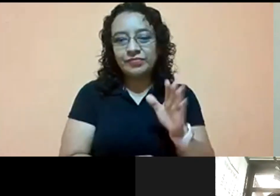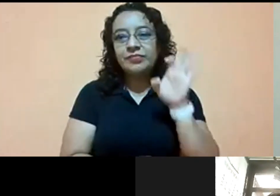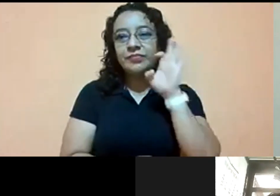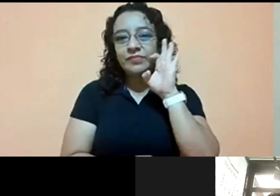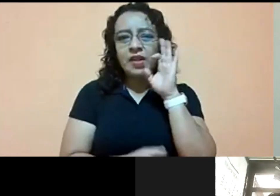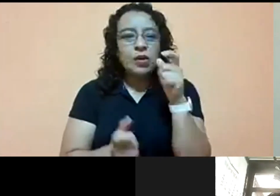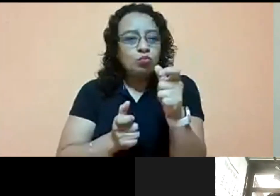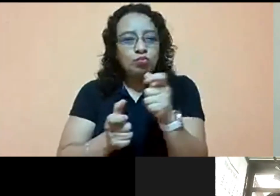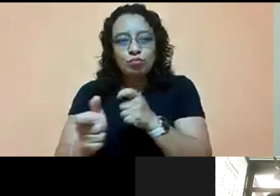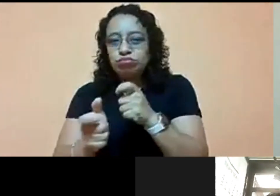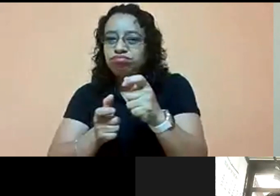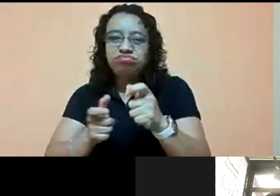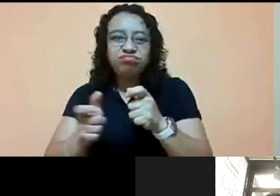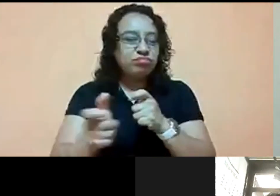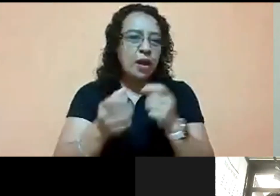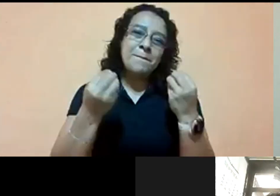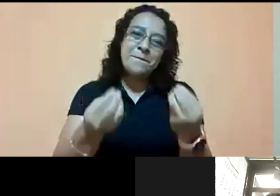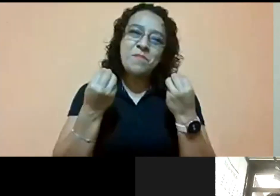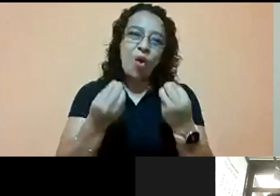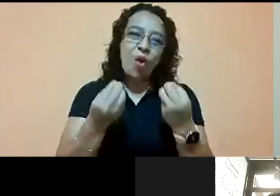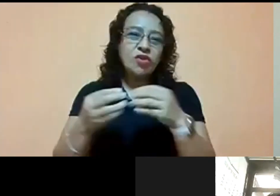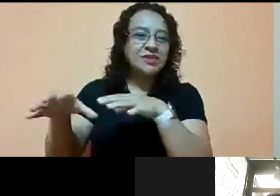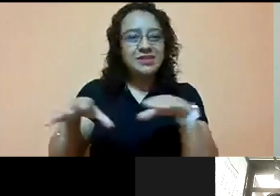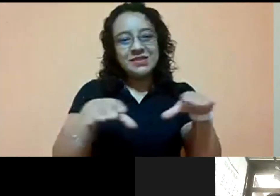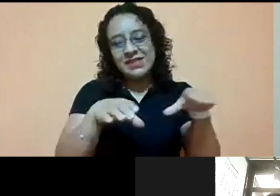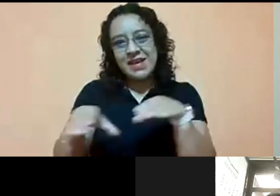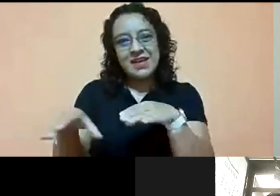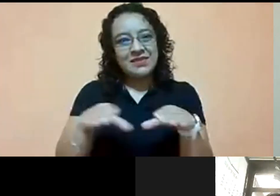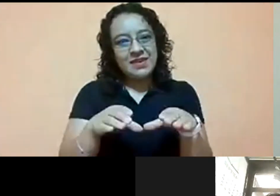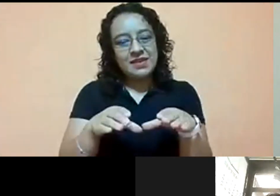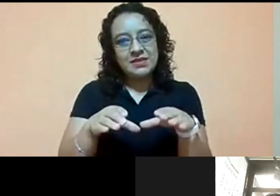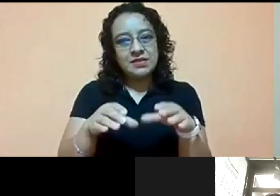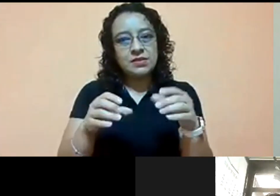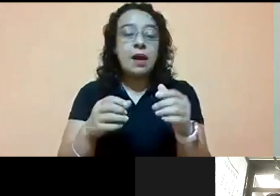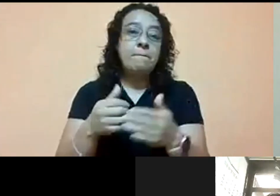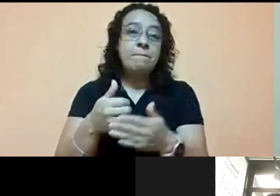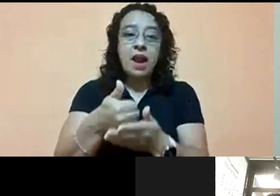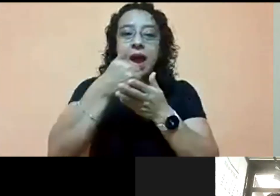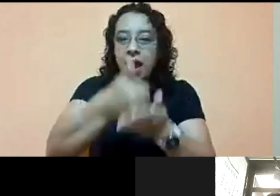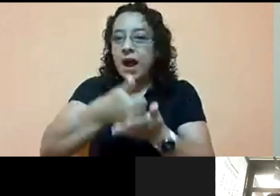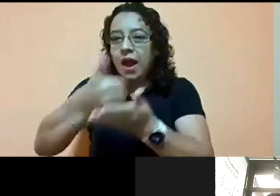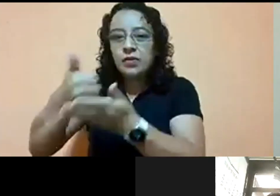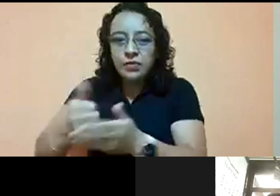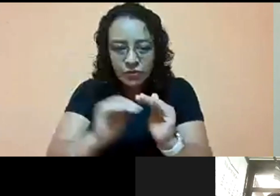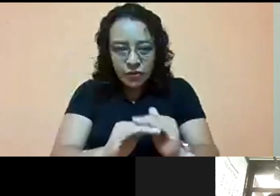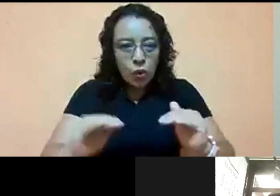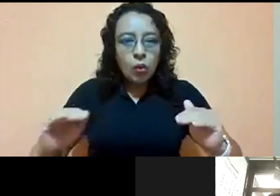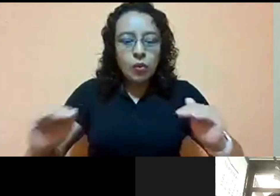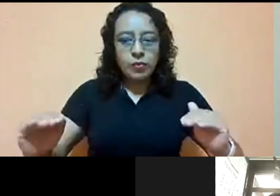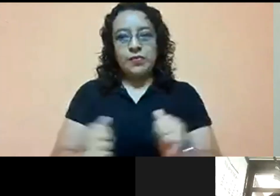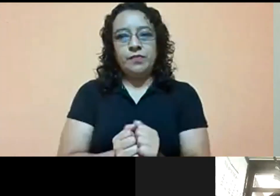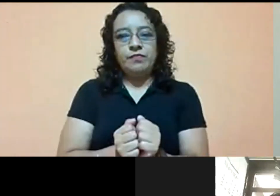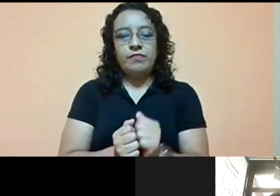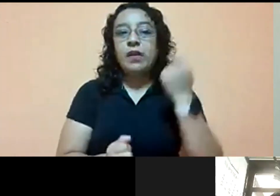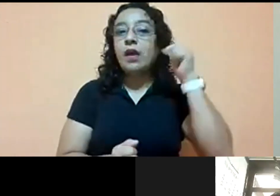en beneficio de la población con discapacidad auditiva y visual. Gracias a